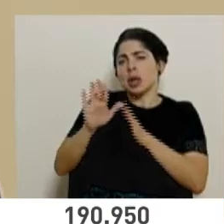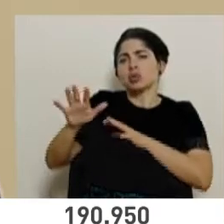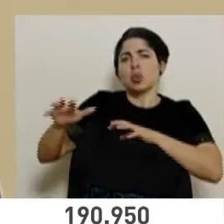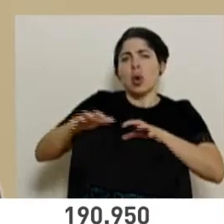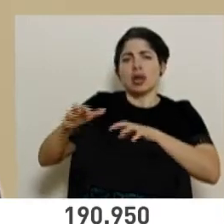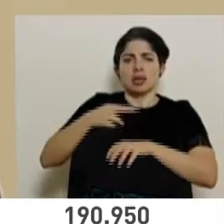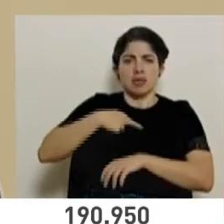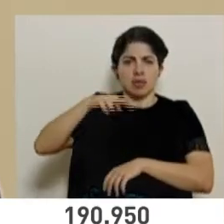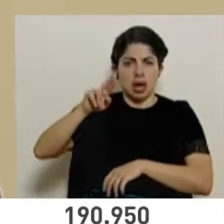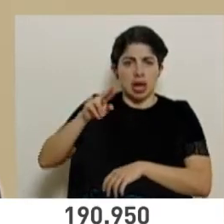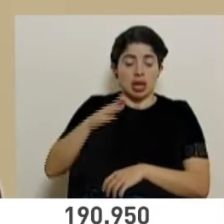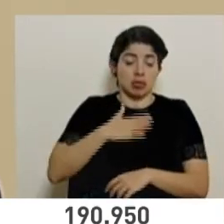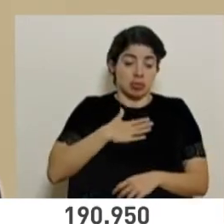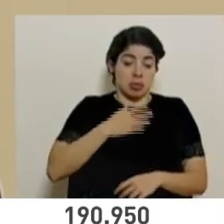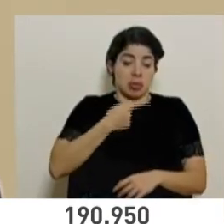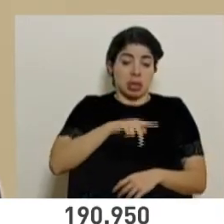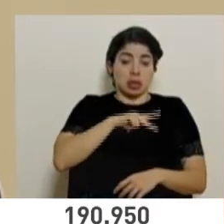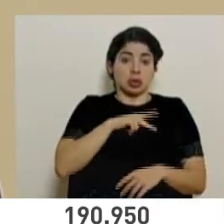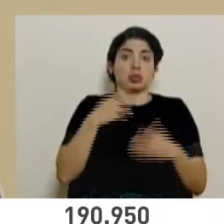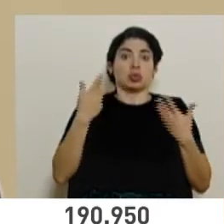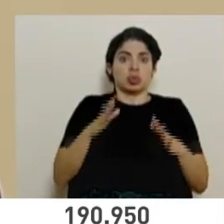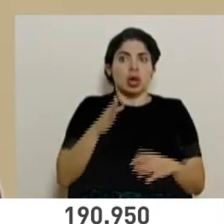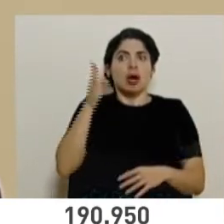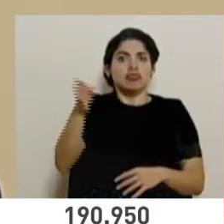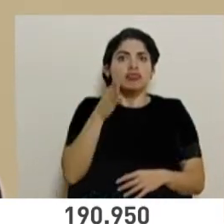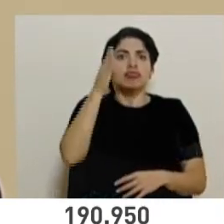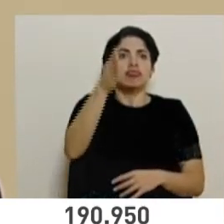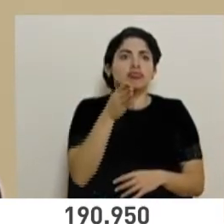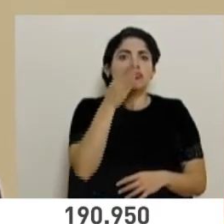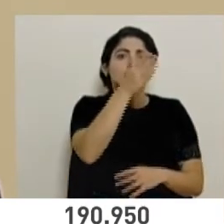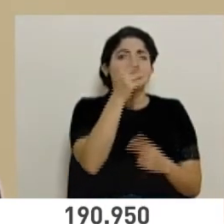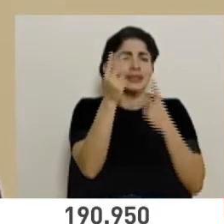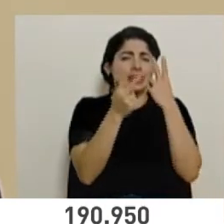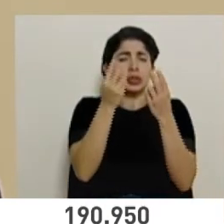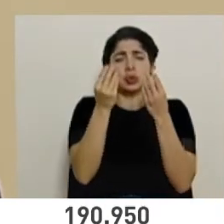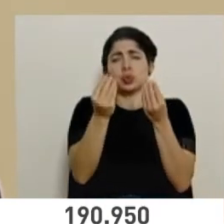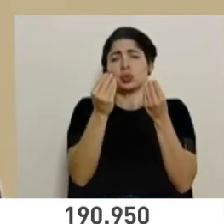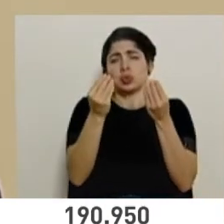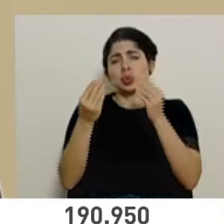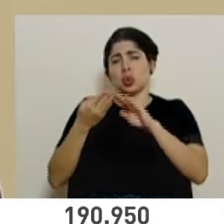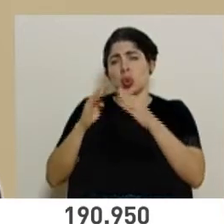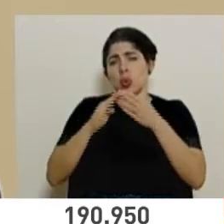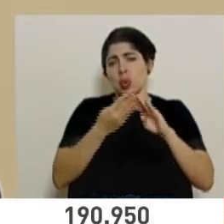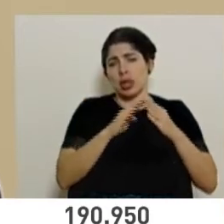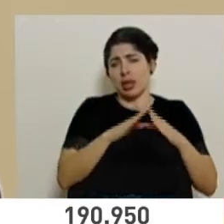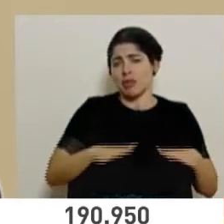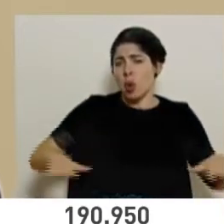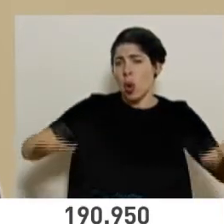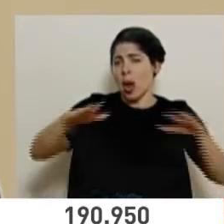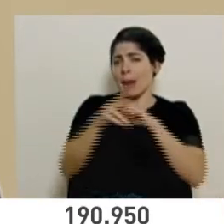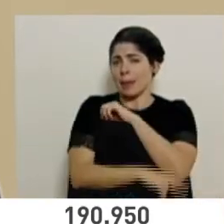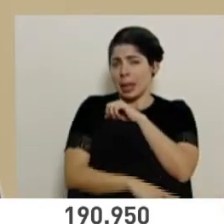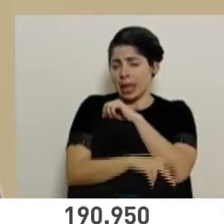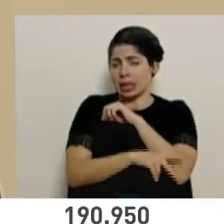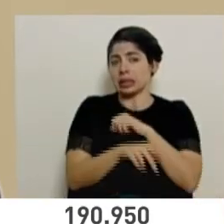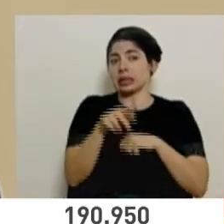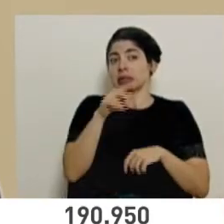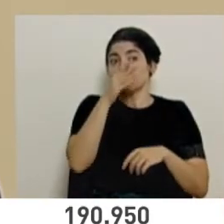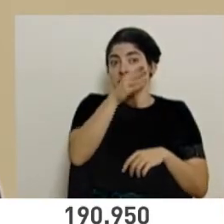religiosas. Personalmente hemos visitado muchas comunidades en el país, donde también